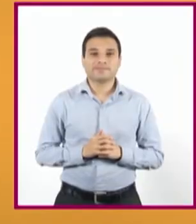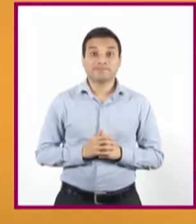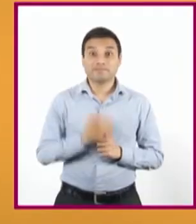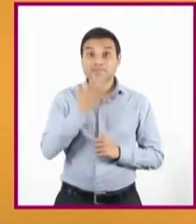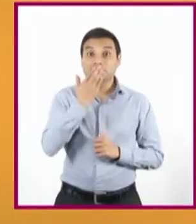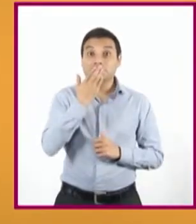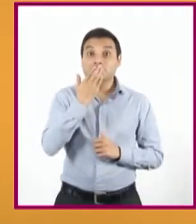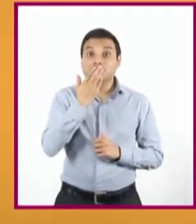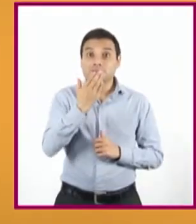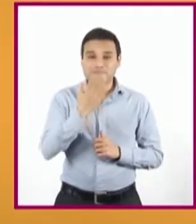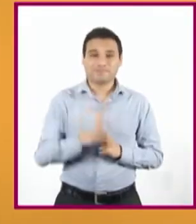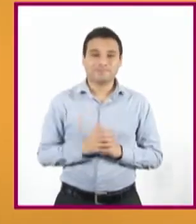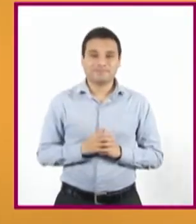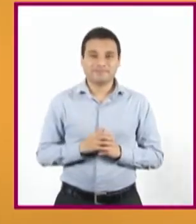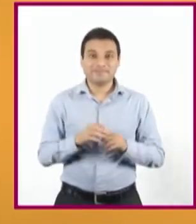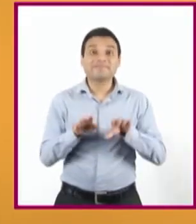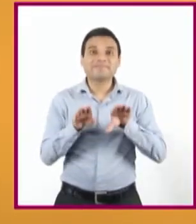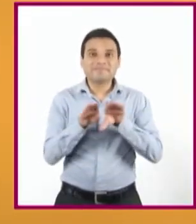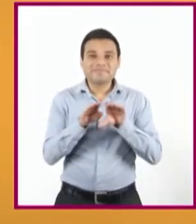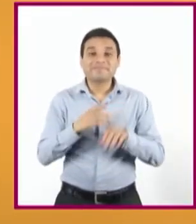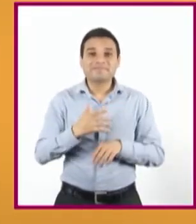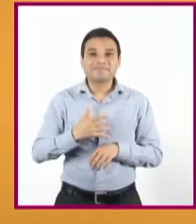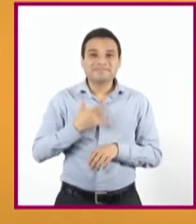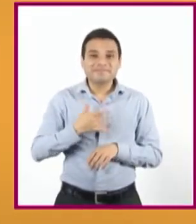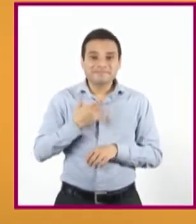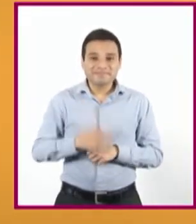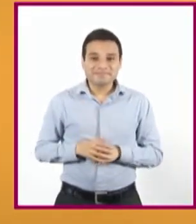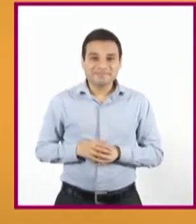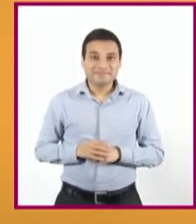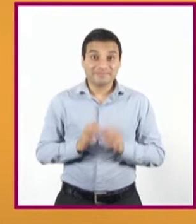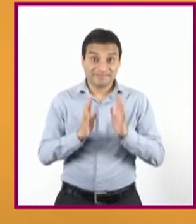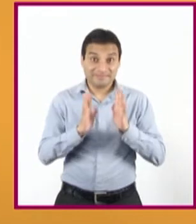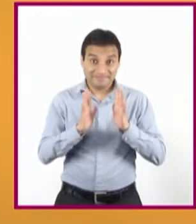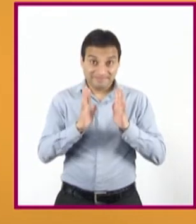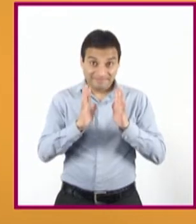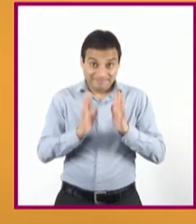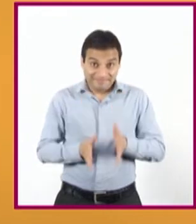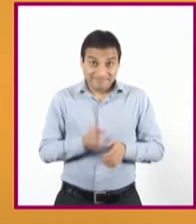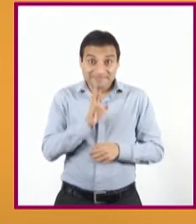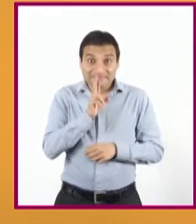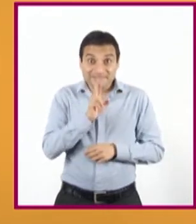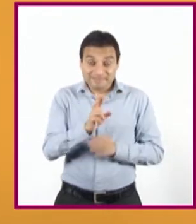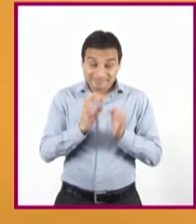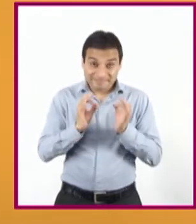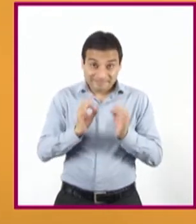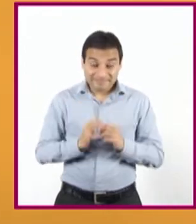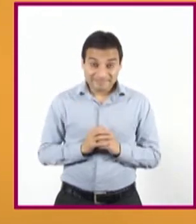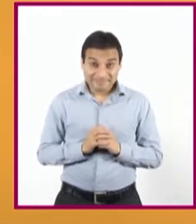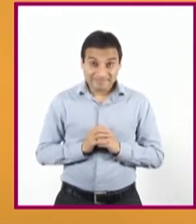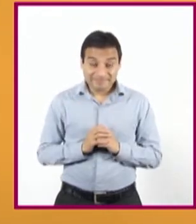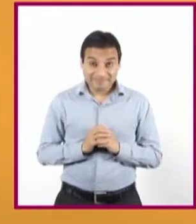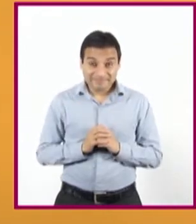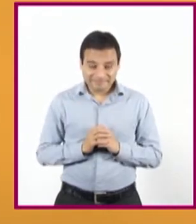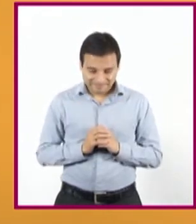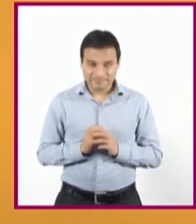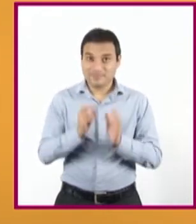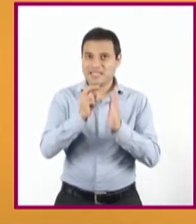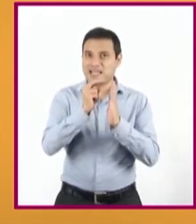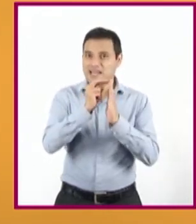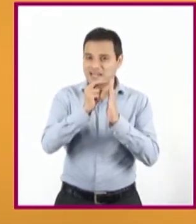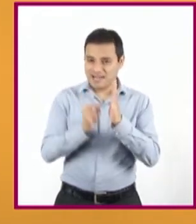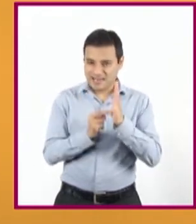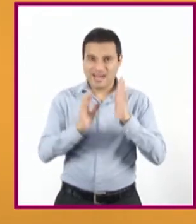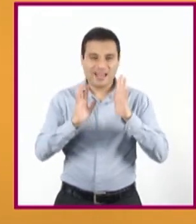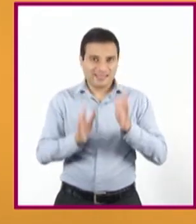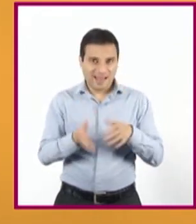Muy bien, ¿qué les pareció? ¿Lograron obtener la misma regla? Ahora que ya tenemos la regla general,